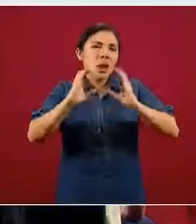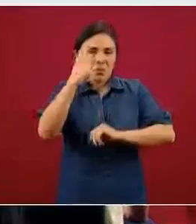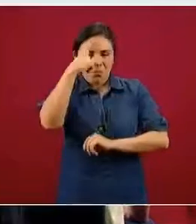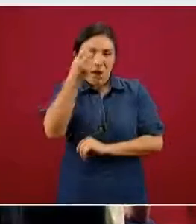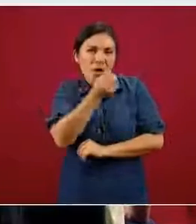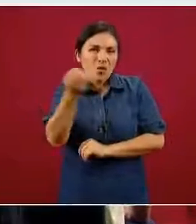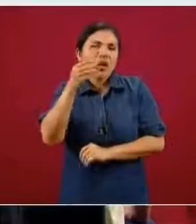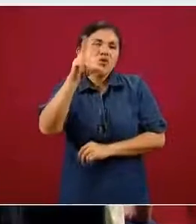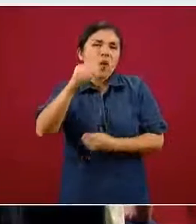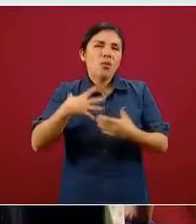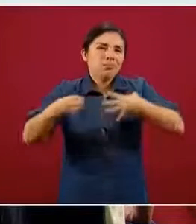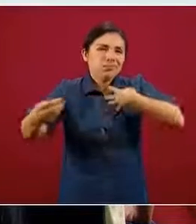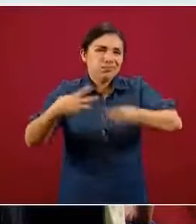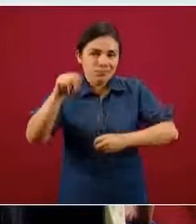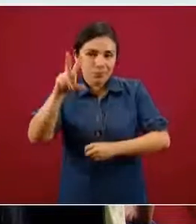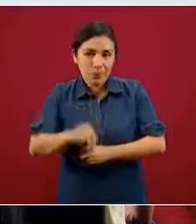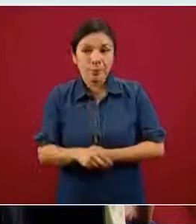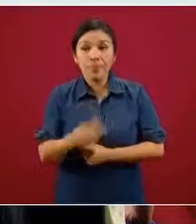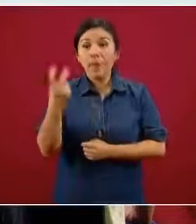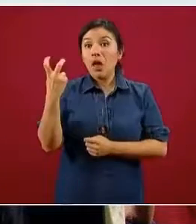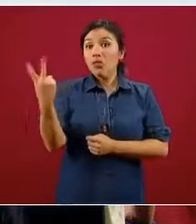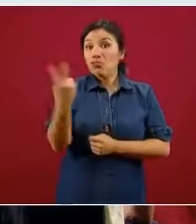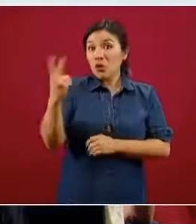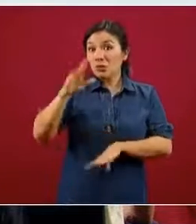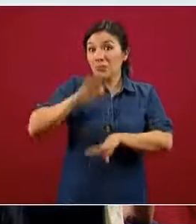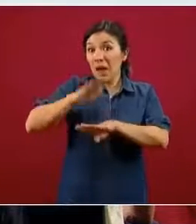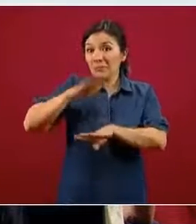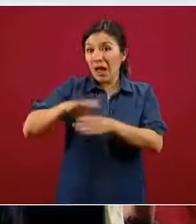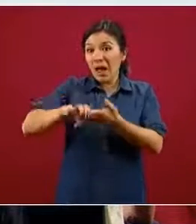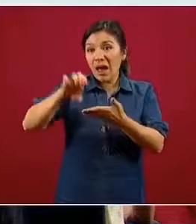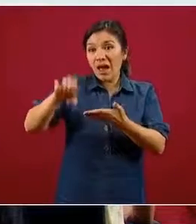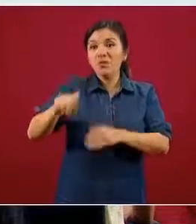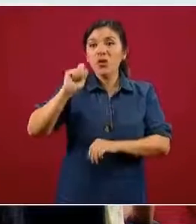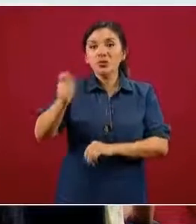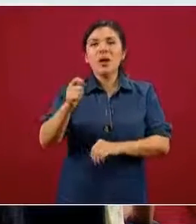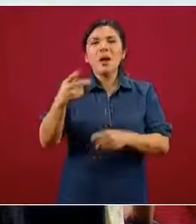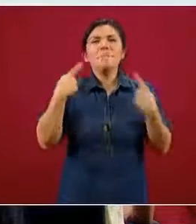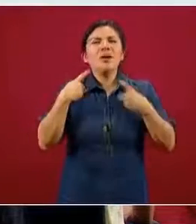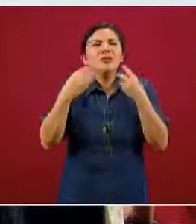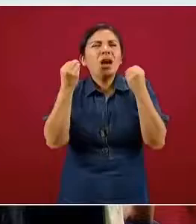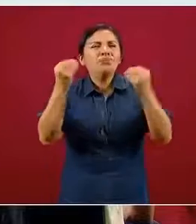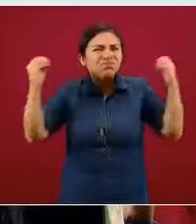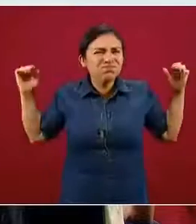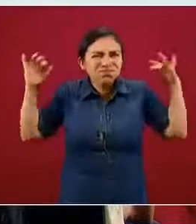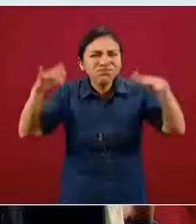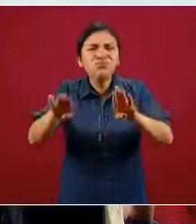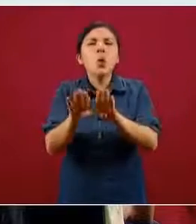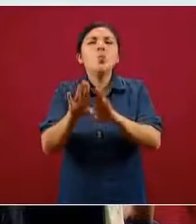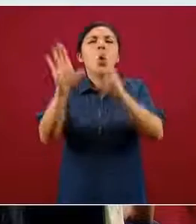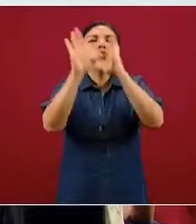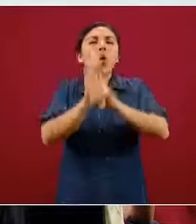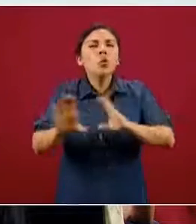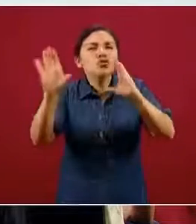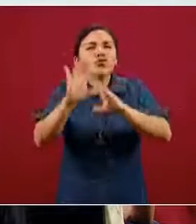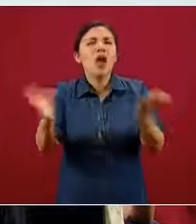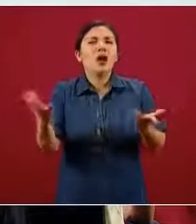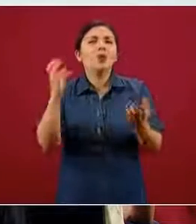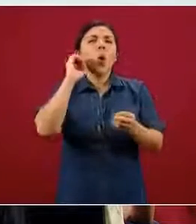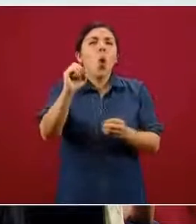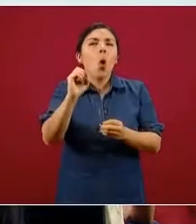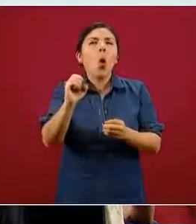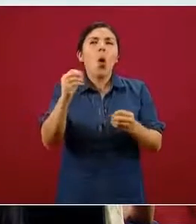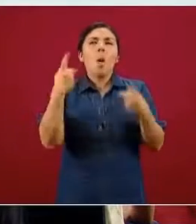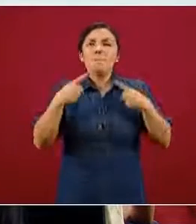evitar contagios. Y estos dos otros ejemplos que tienen que ver con eventos masivos, como serían conciertos o